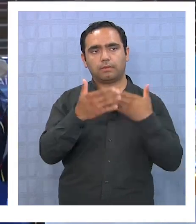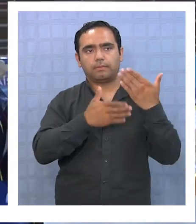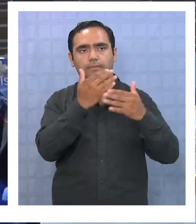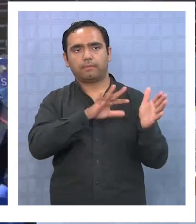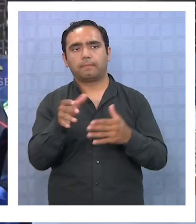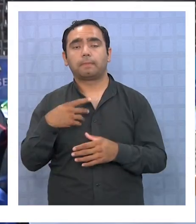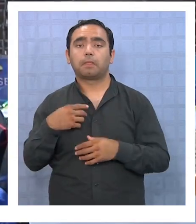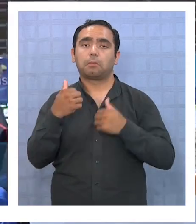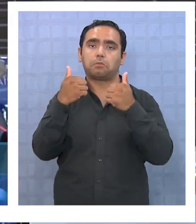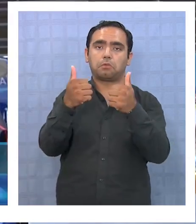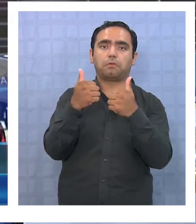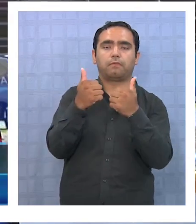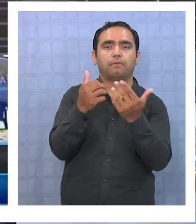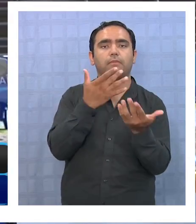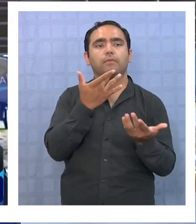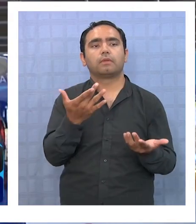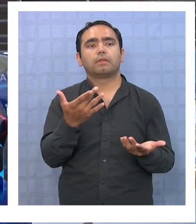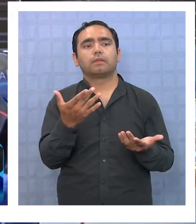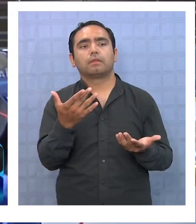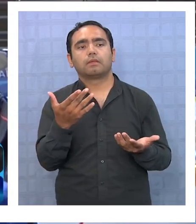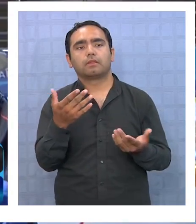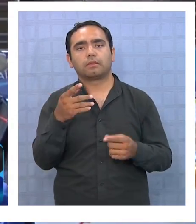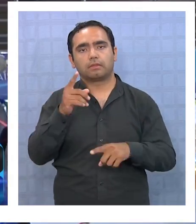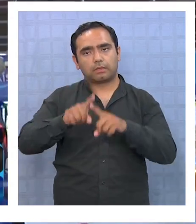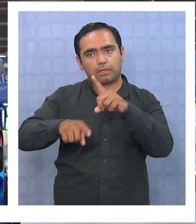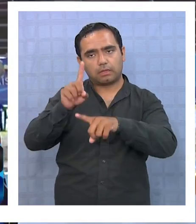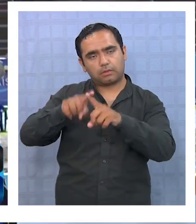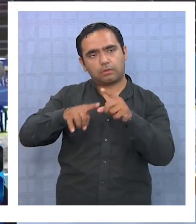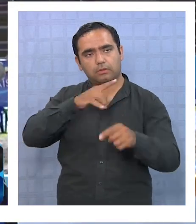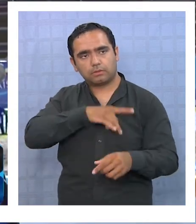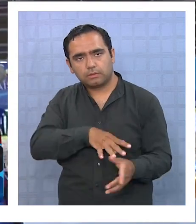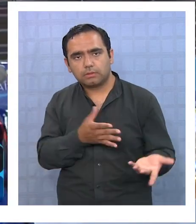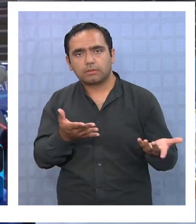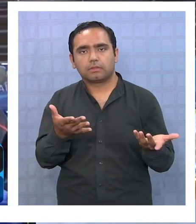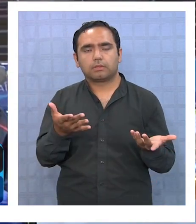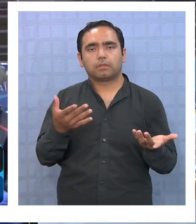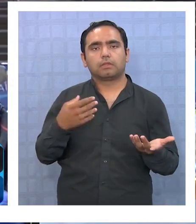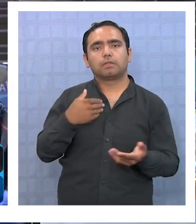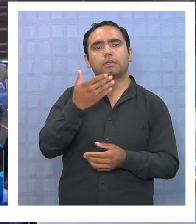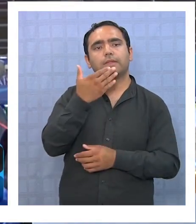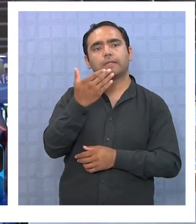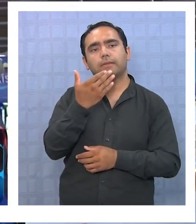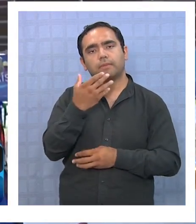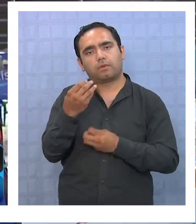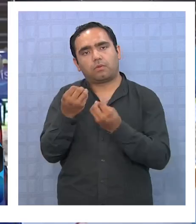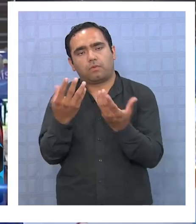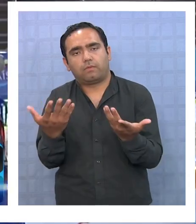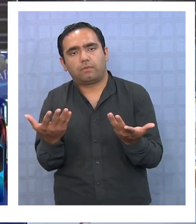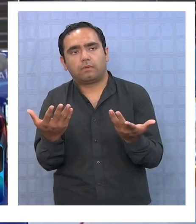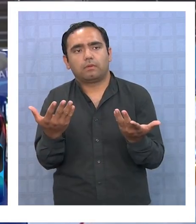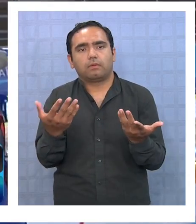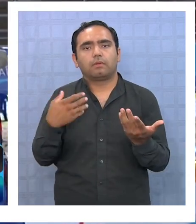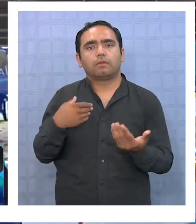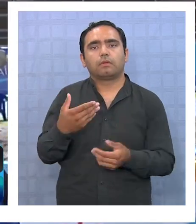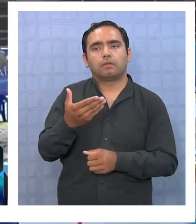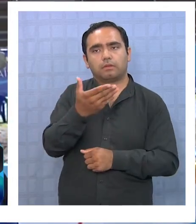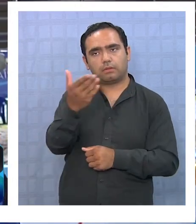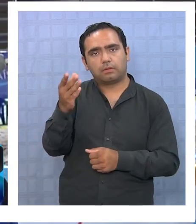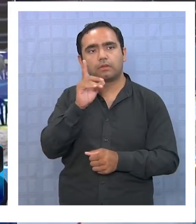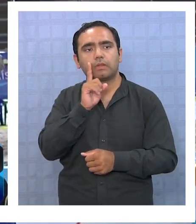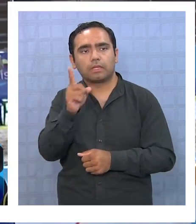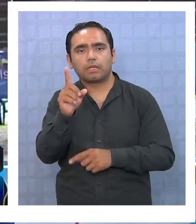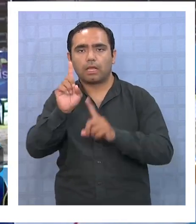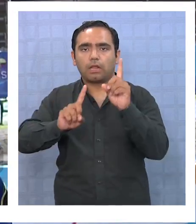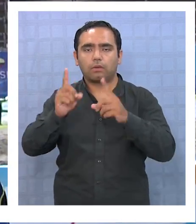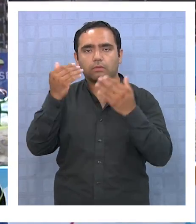que estamos en el territorio de Chile, y era también obvio que iban a tener favoritismo acá,